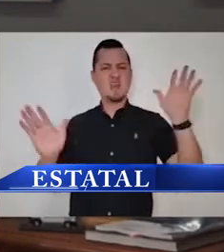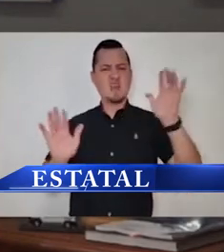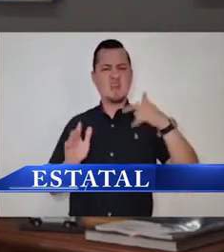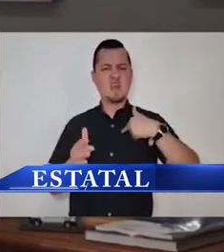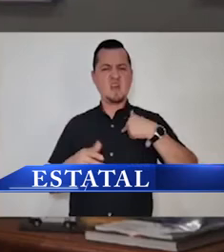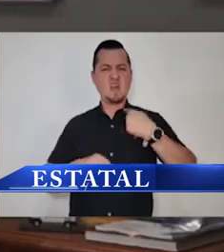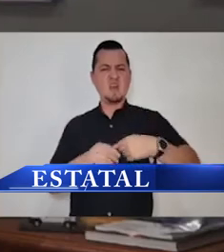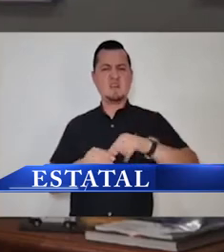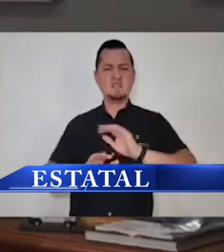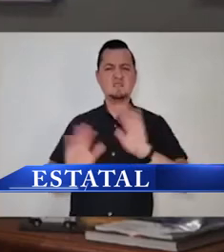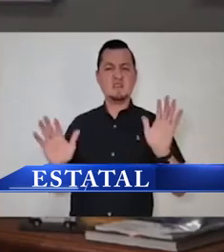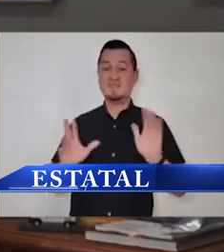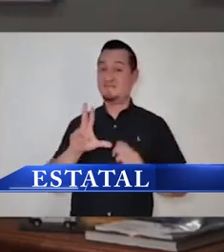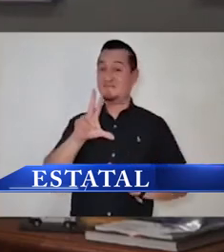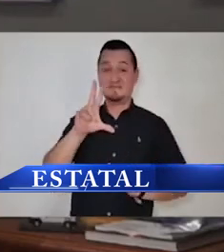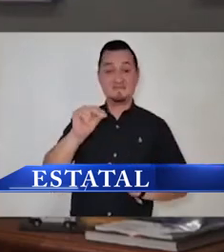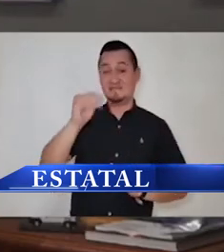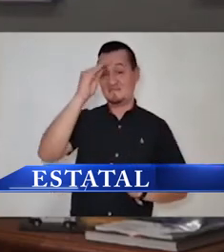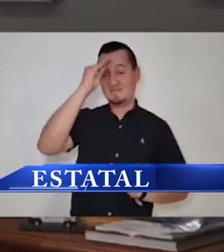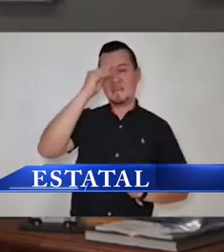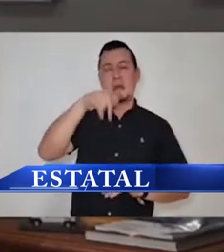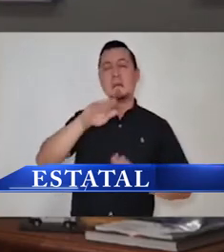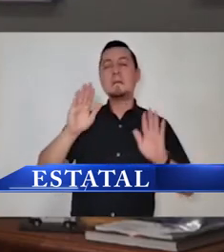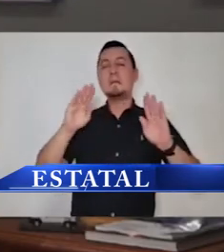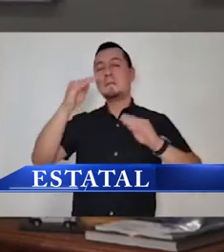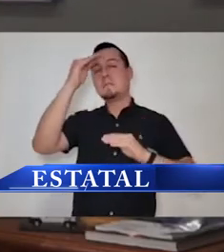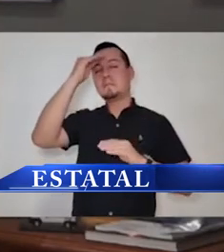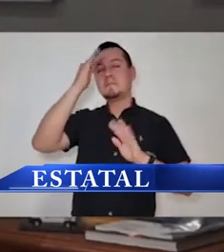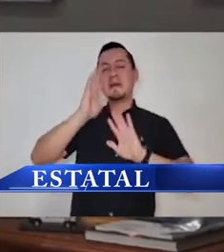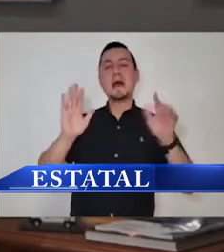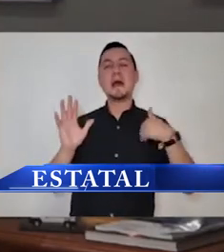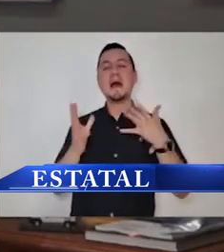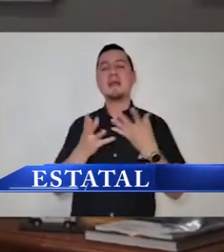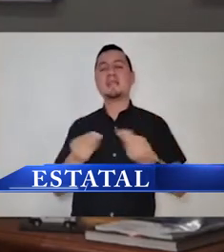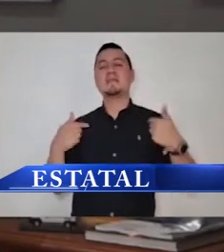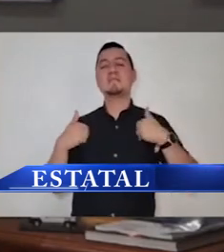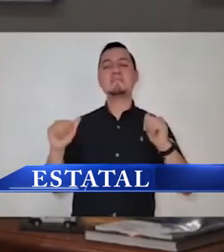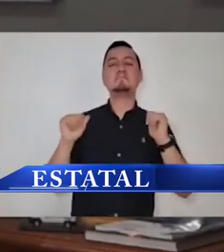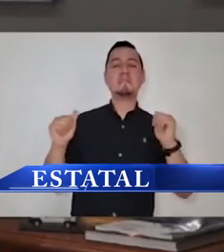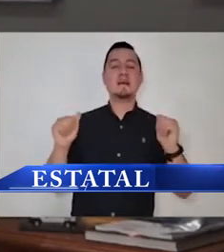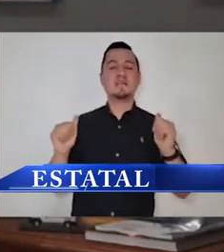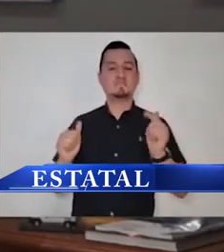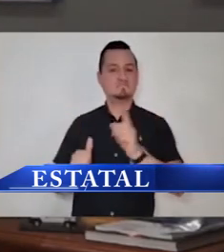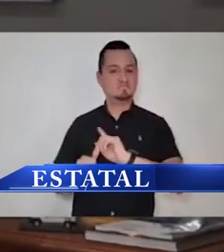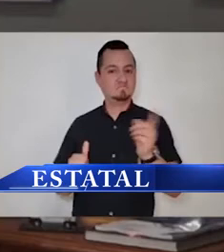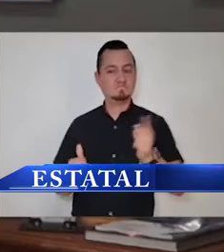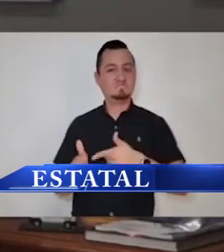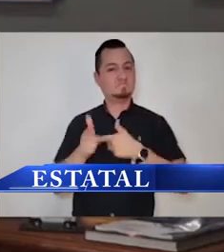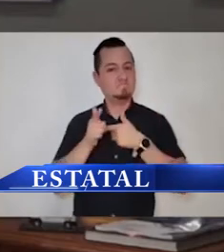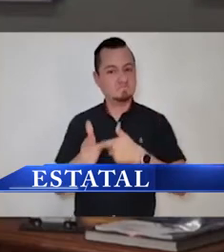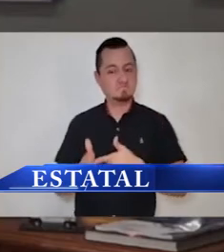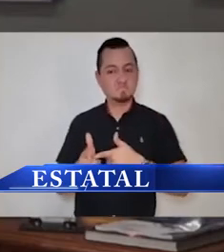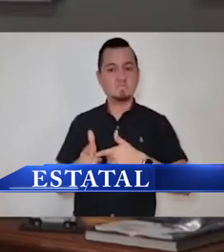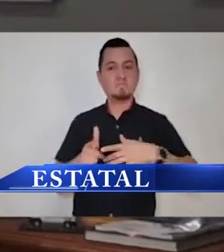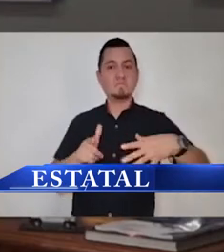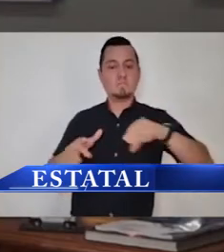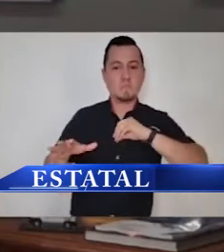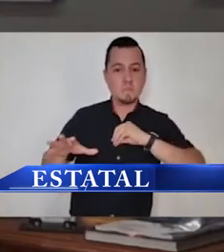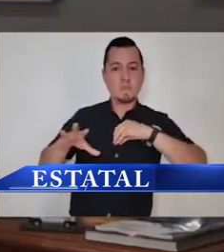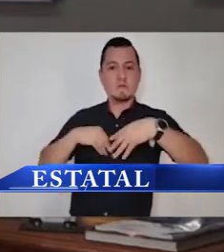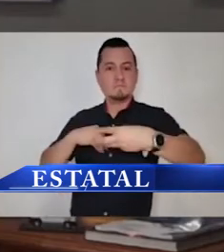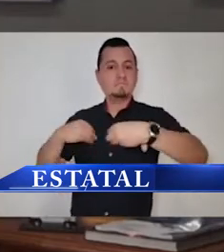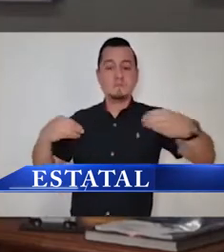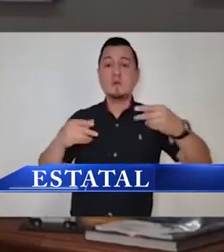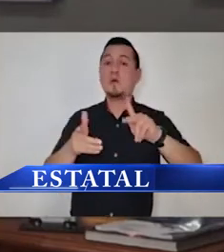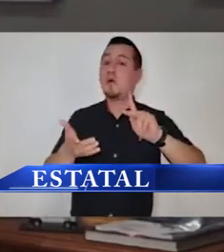infectarse, que los anticuerpos no son tan efectivos como pensábamos y que hay, por supuesto,